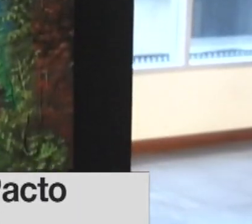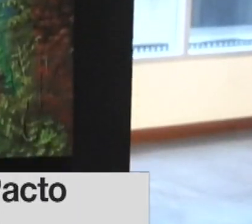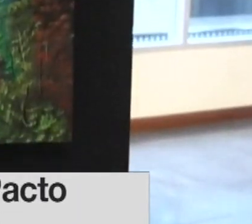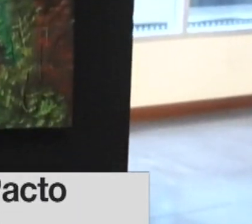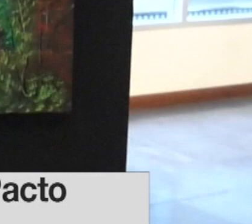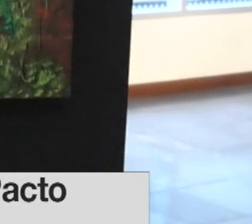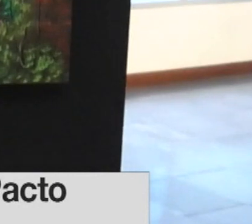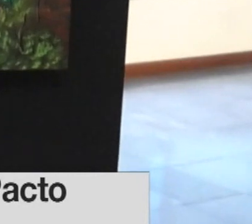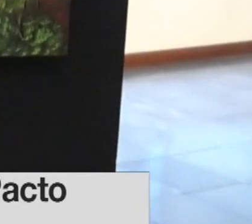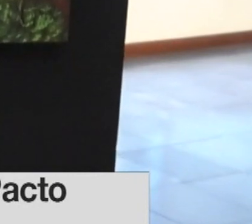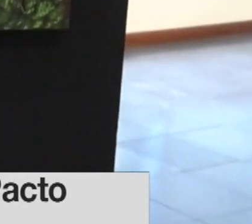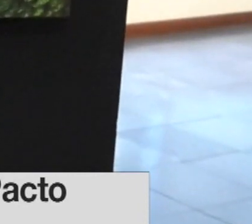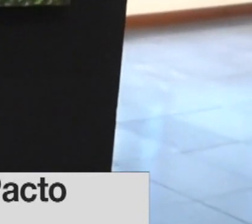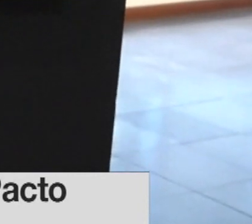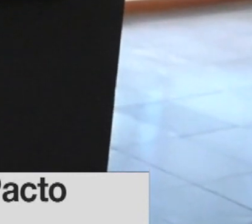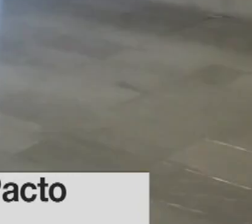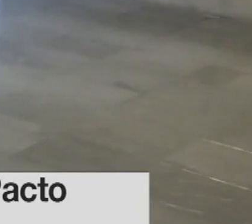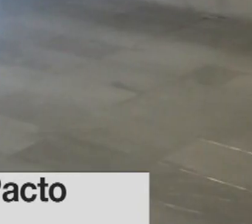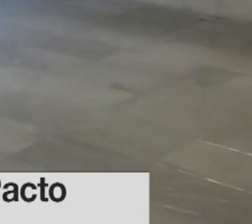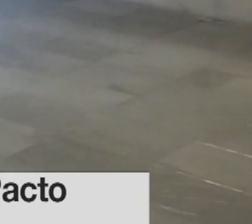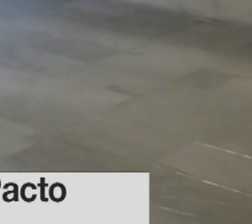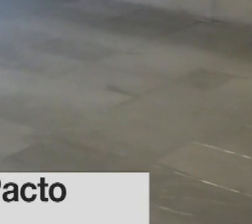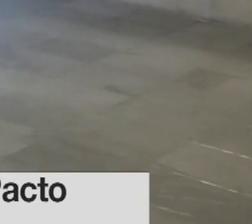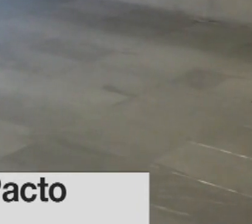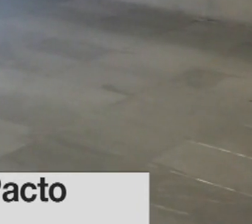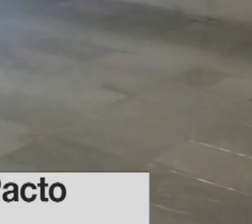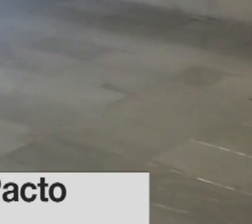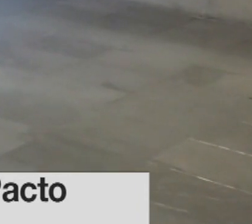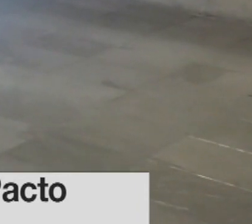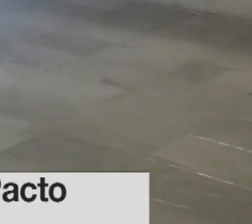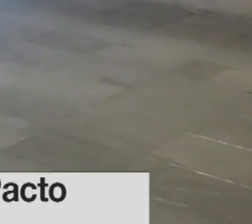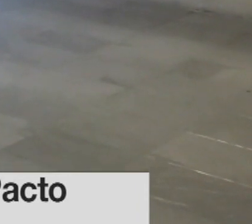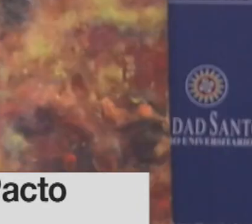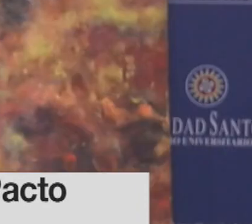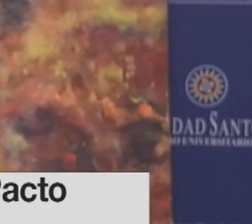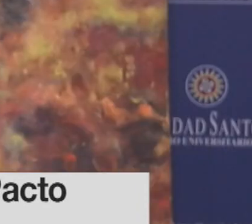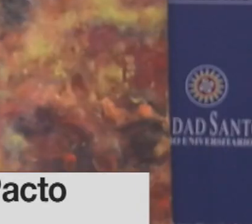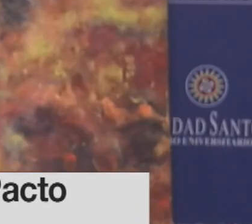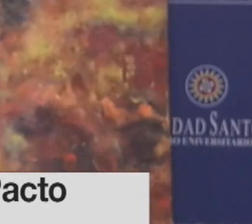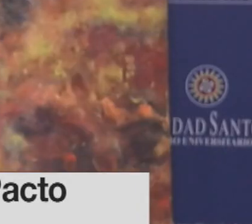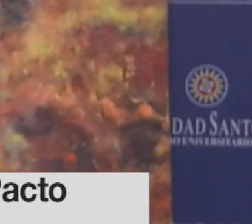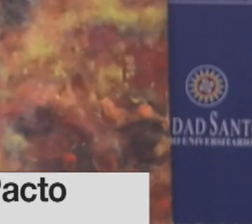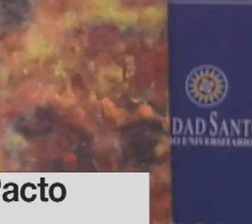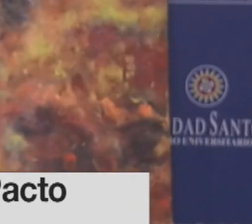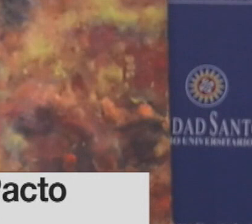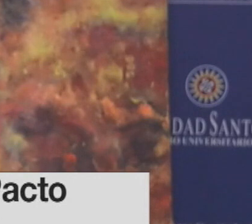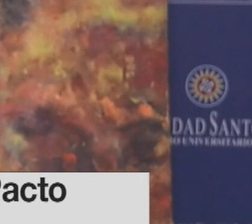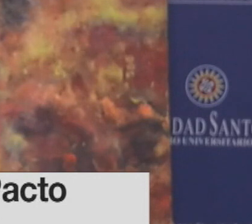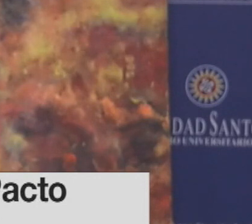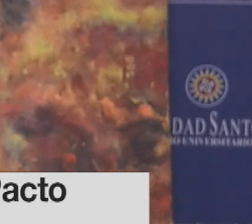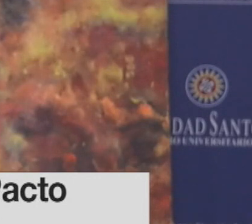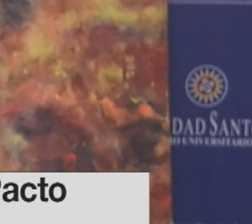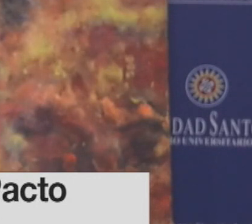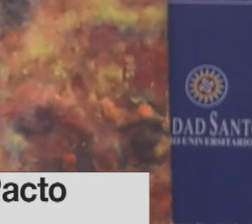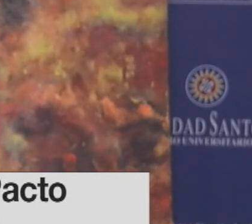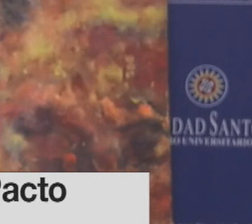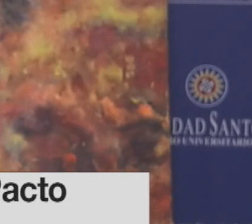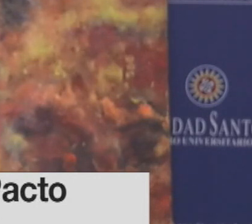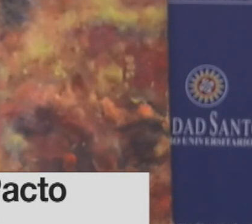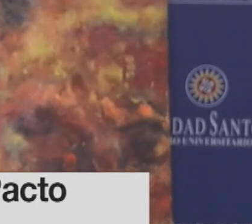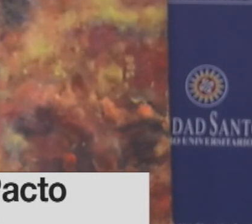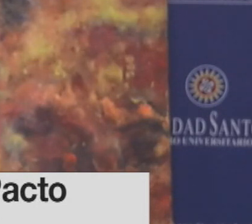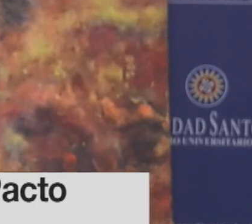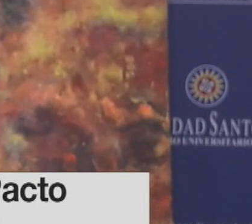la visibilidad de un arte que no siendo tan común, es muy valioso y da cuenta también de toda